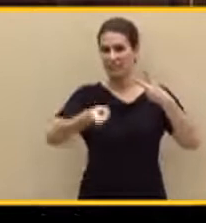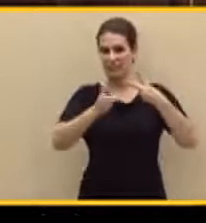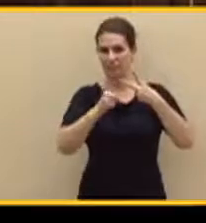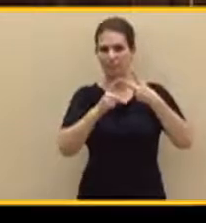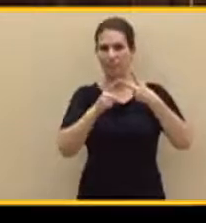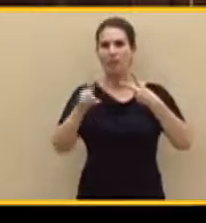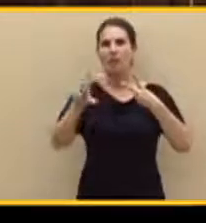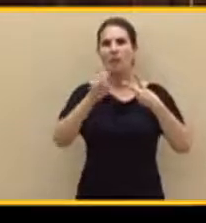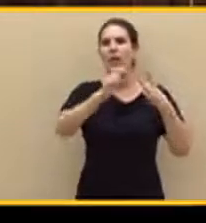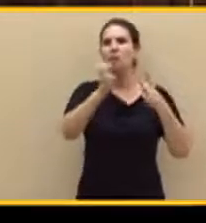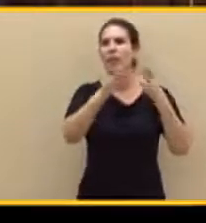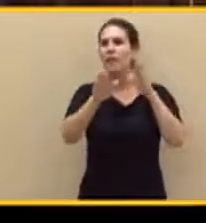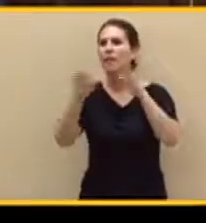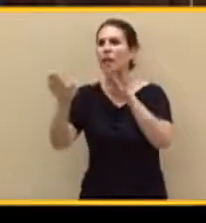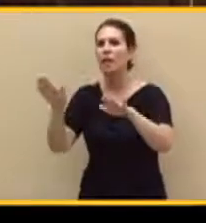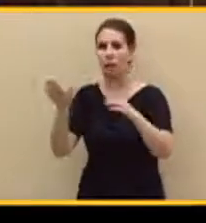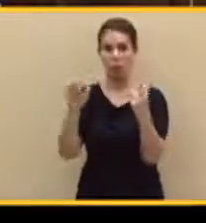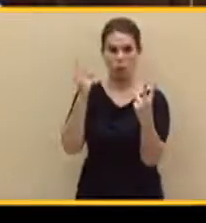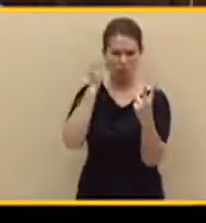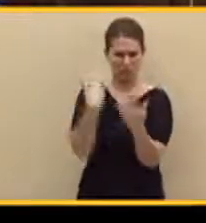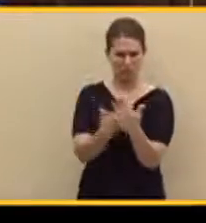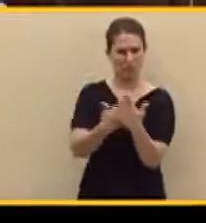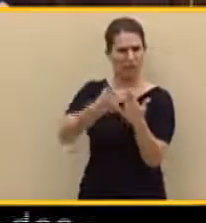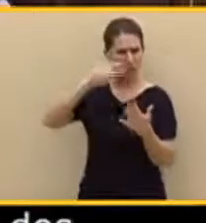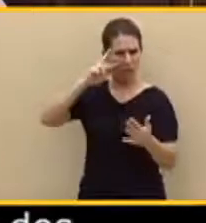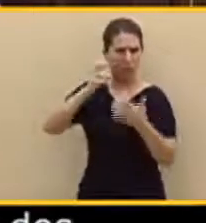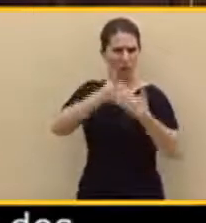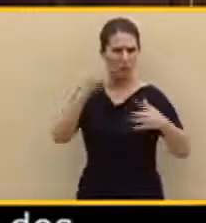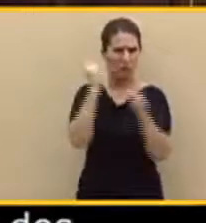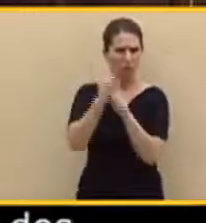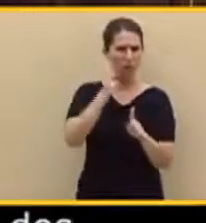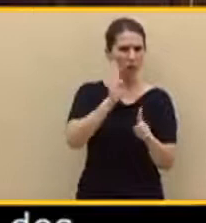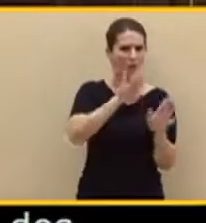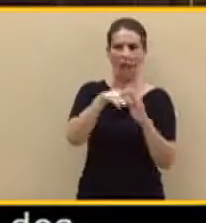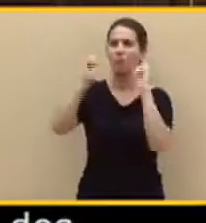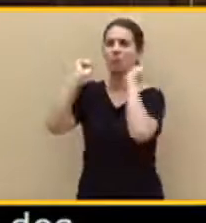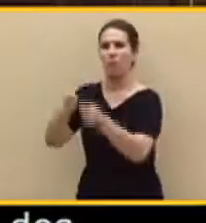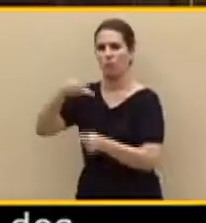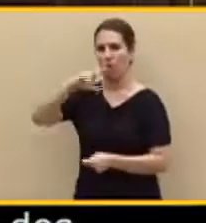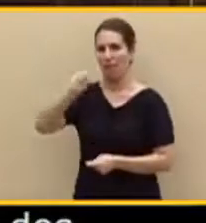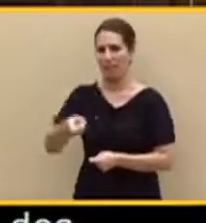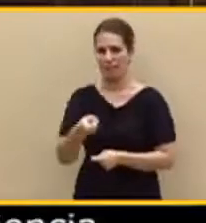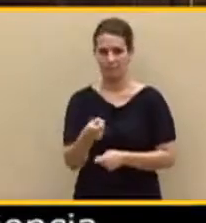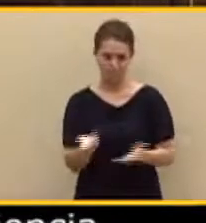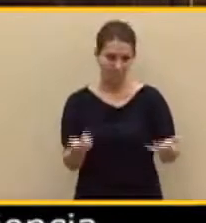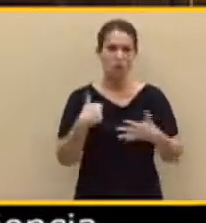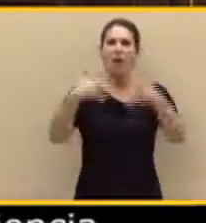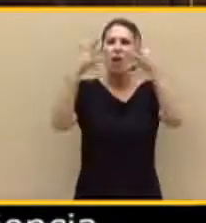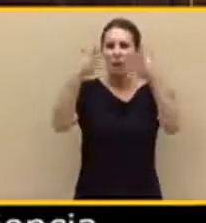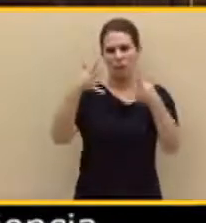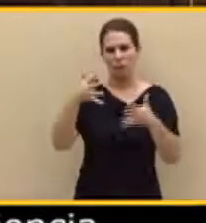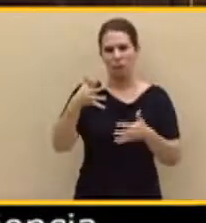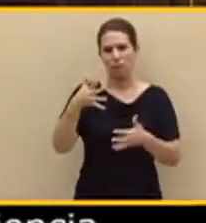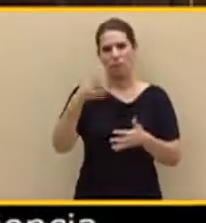ellos dos mujeres con experiencia probada en lucha contra la corrupción. Yo le recomiendo, señor Catalá, que la próxima vez piense en alguna mujer para